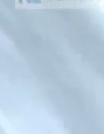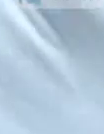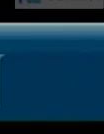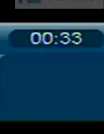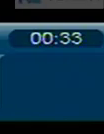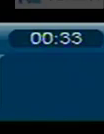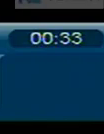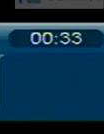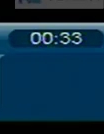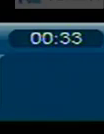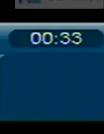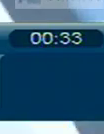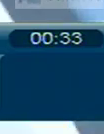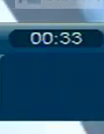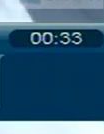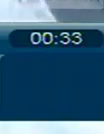Nacional RAE.